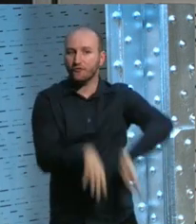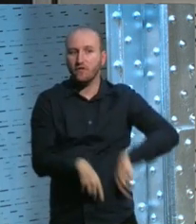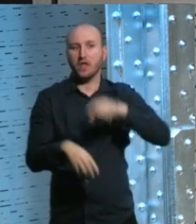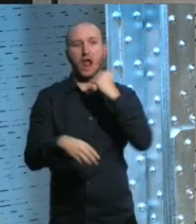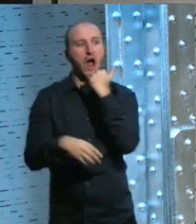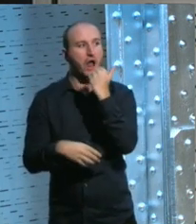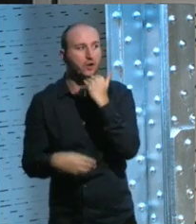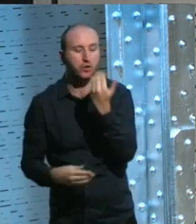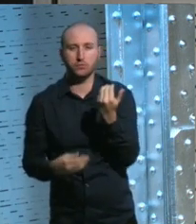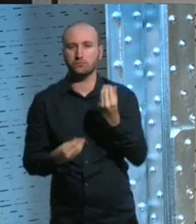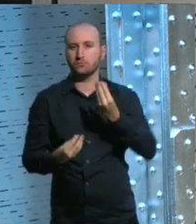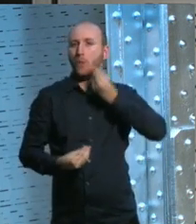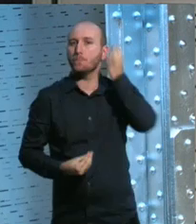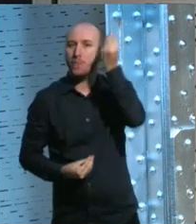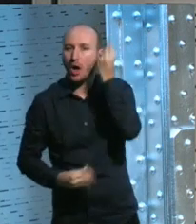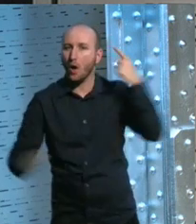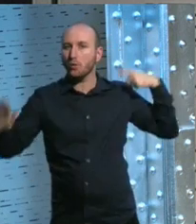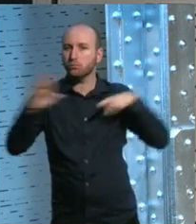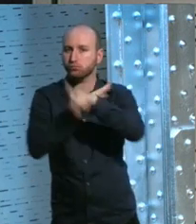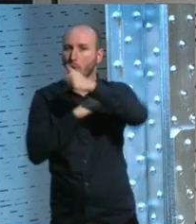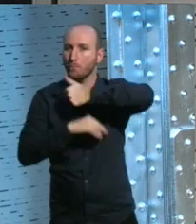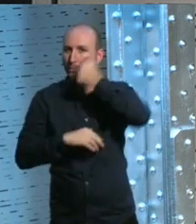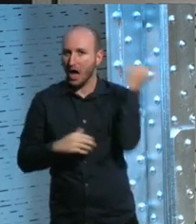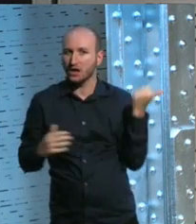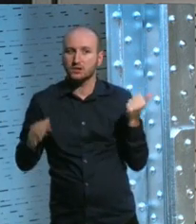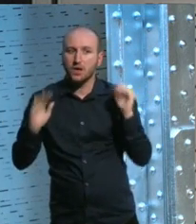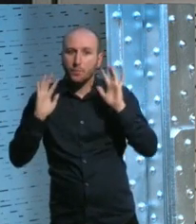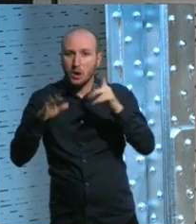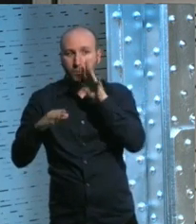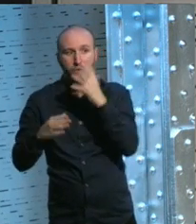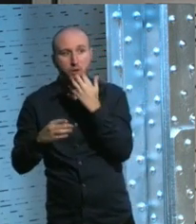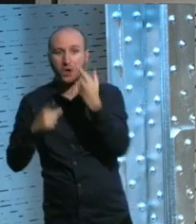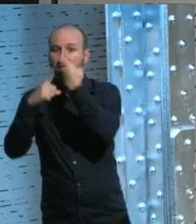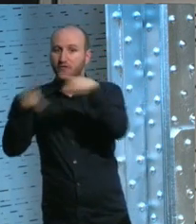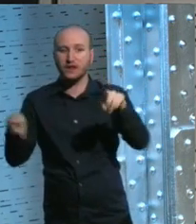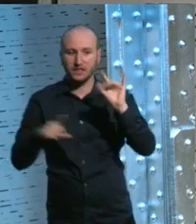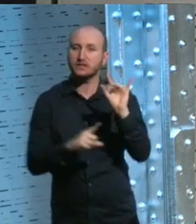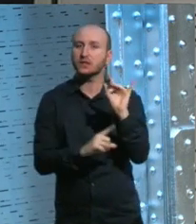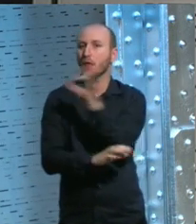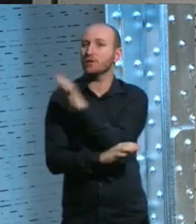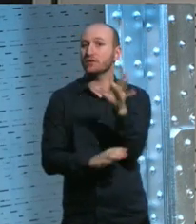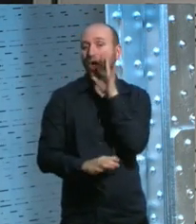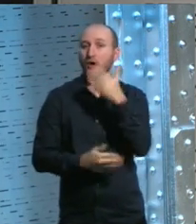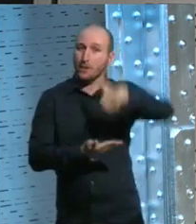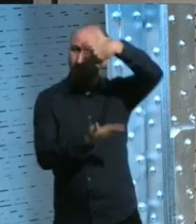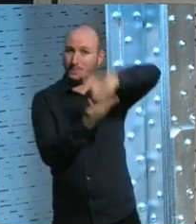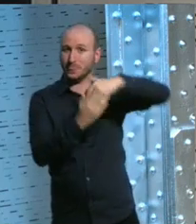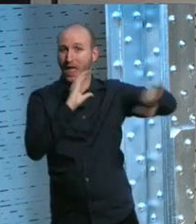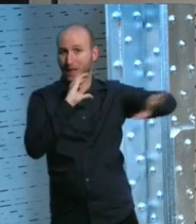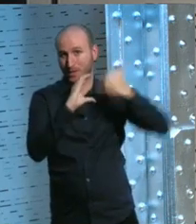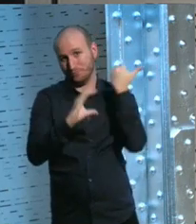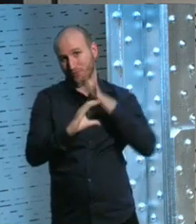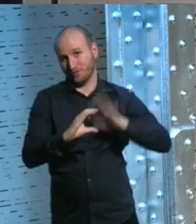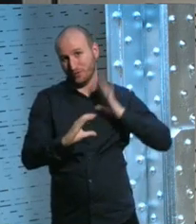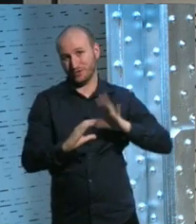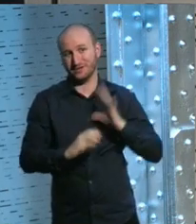potencialmente más rica todavía. Pero sí, la referencia del inicio es perfecta, y te voy a pedir que me la mandes por correo para que la